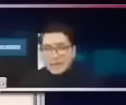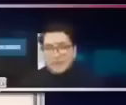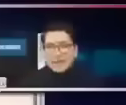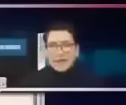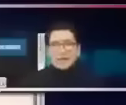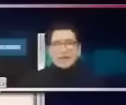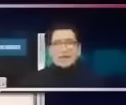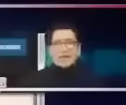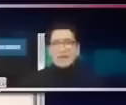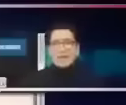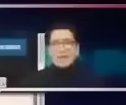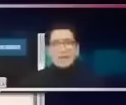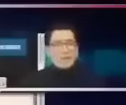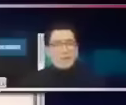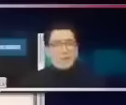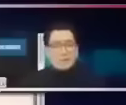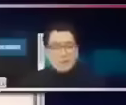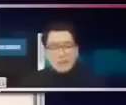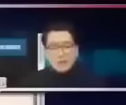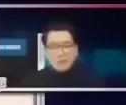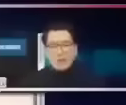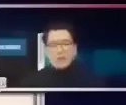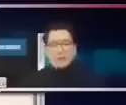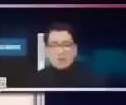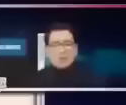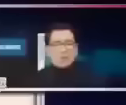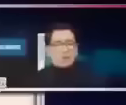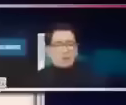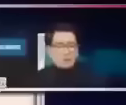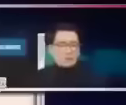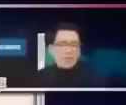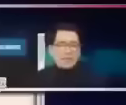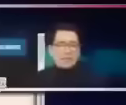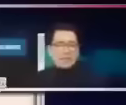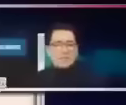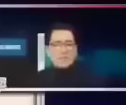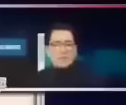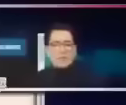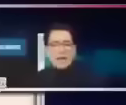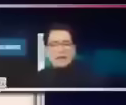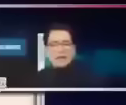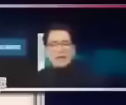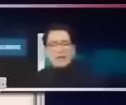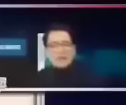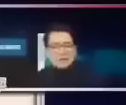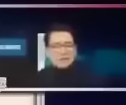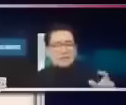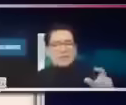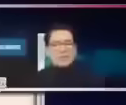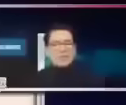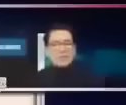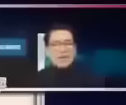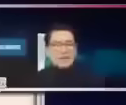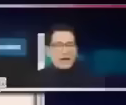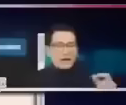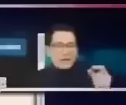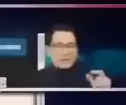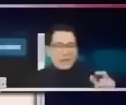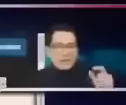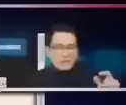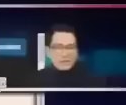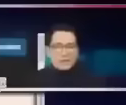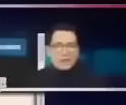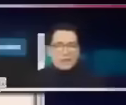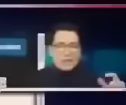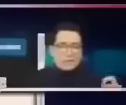esta ilegal práctica de mandar combustible de contrabando? Bueno, pues mediante el estímulo fiscal. Con ese estímulo fiscal,